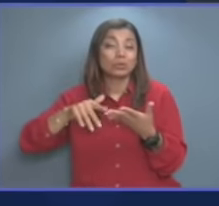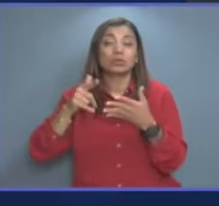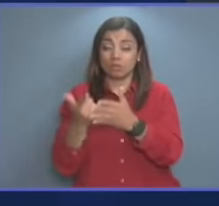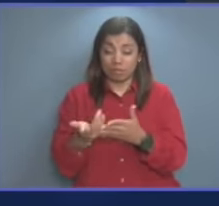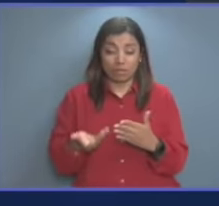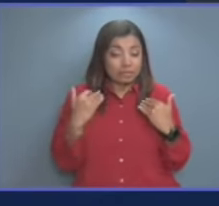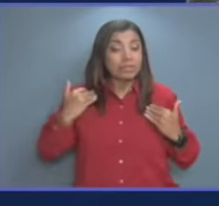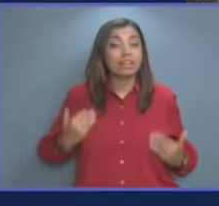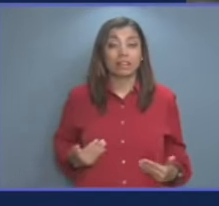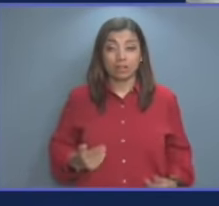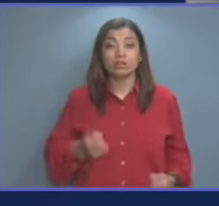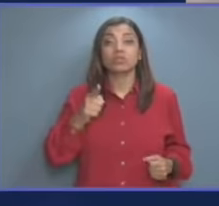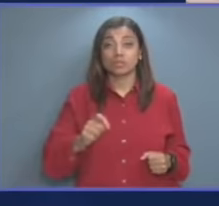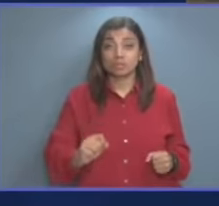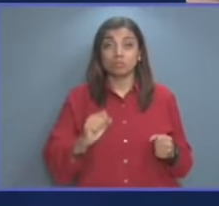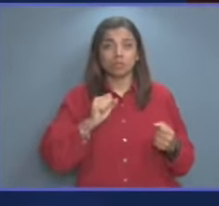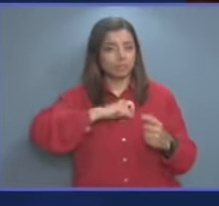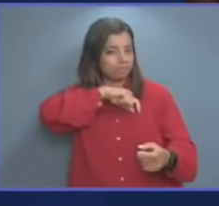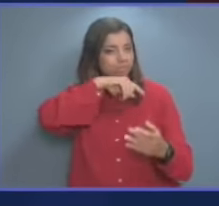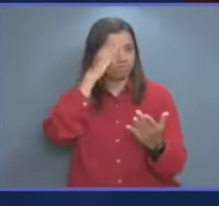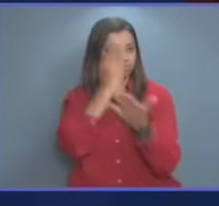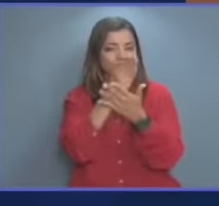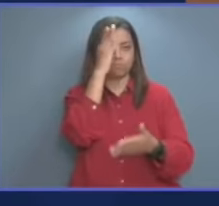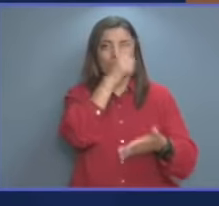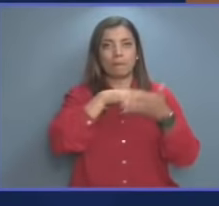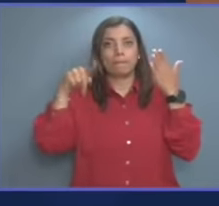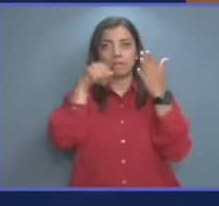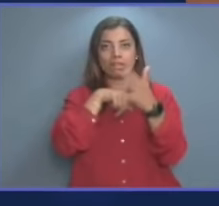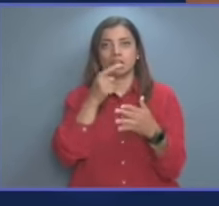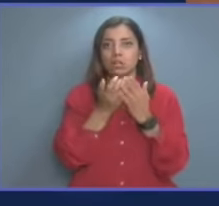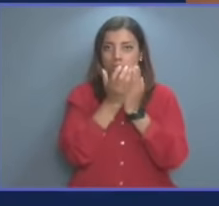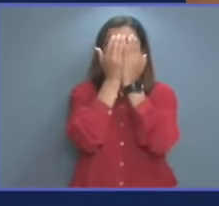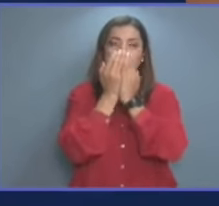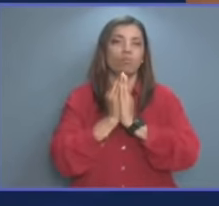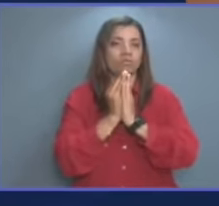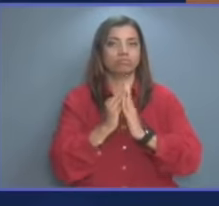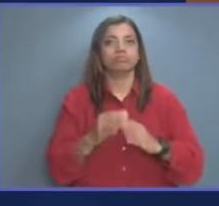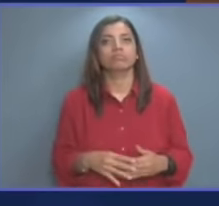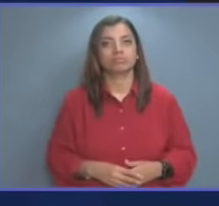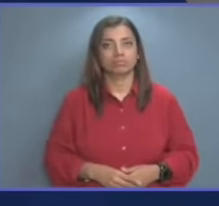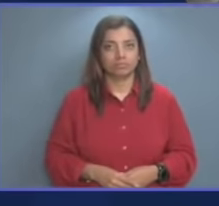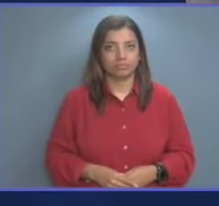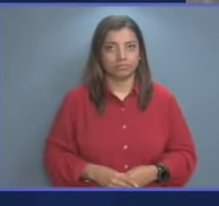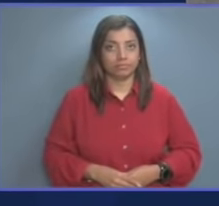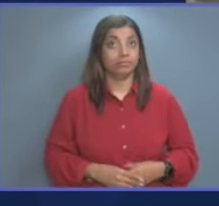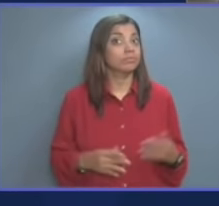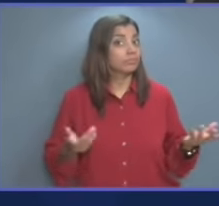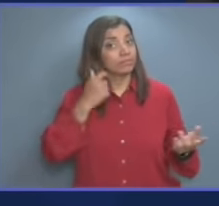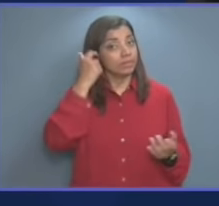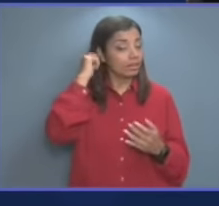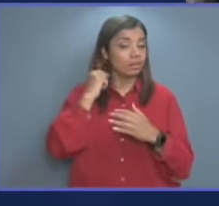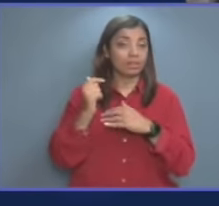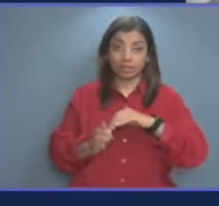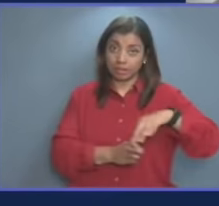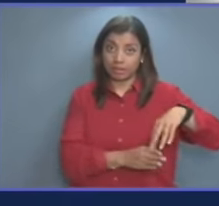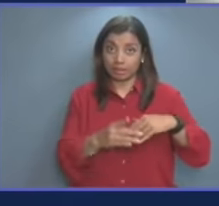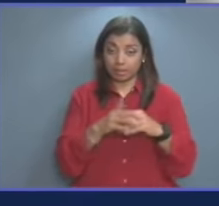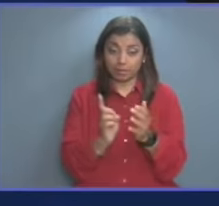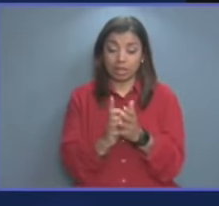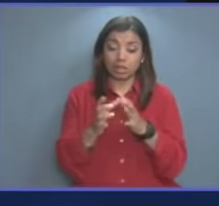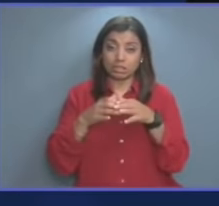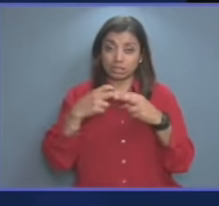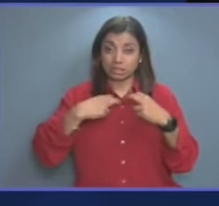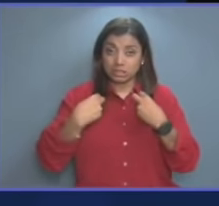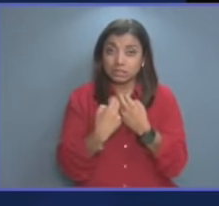humano y pone candado a la privatización del vital recurso diputados continuarán investigando